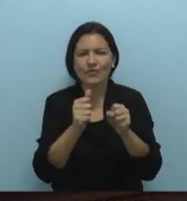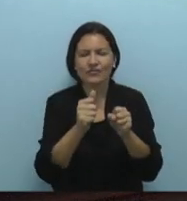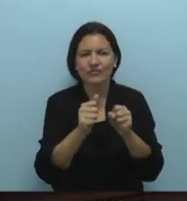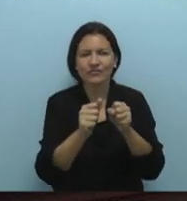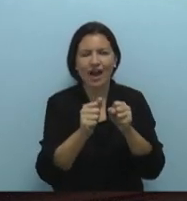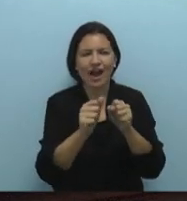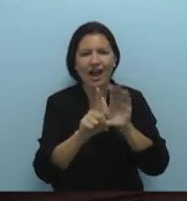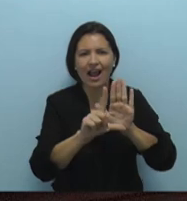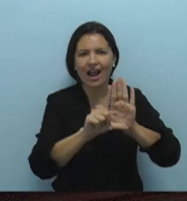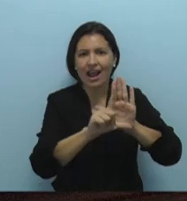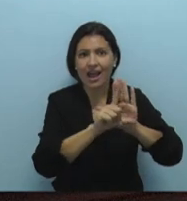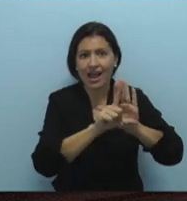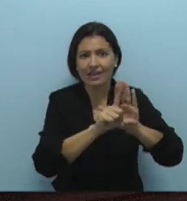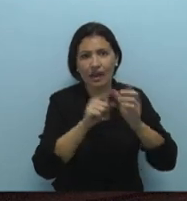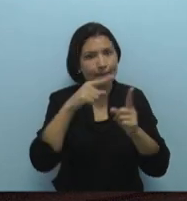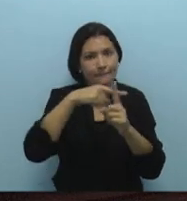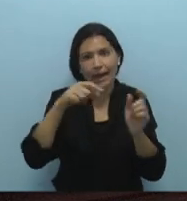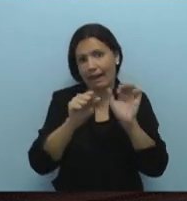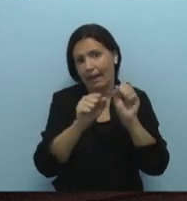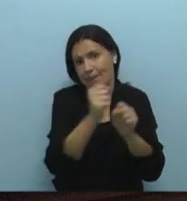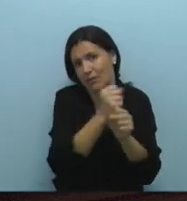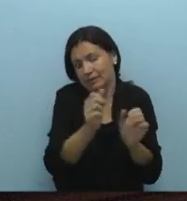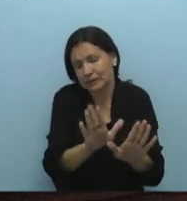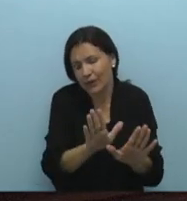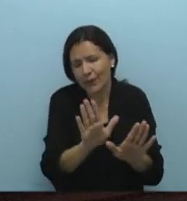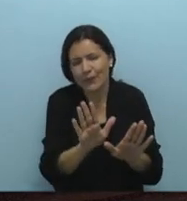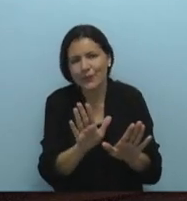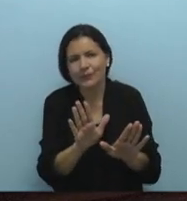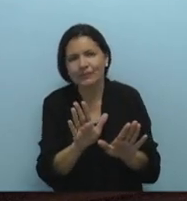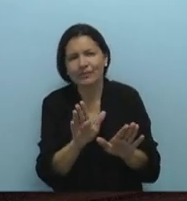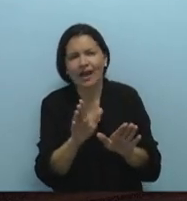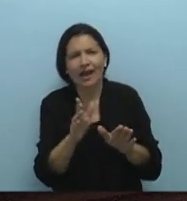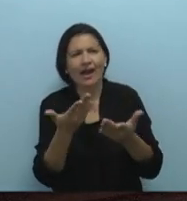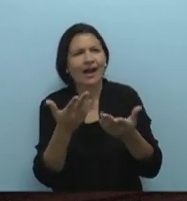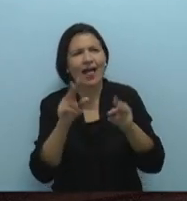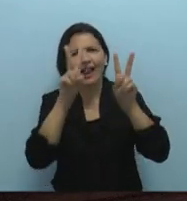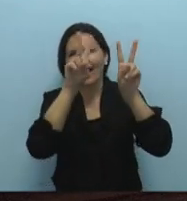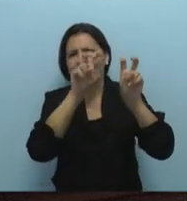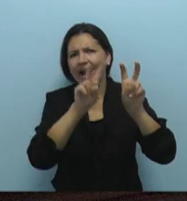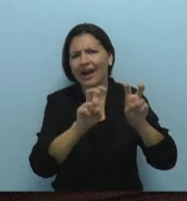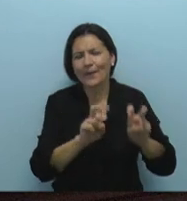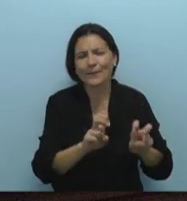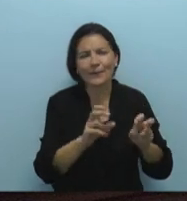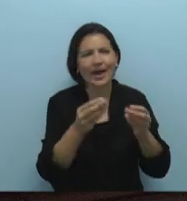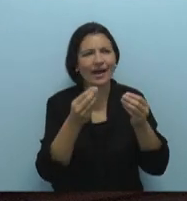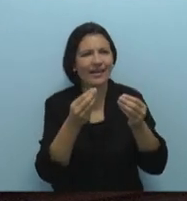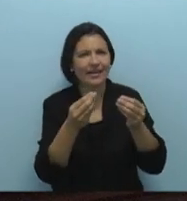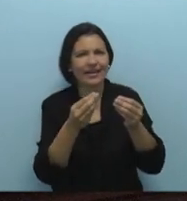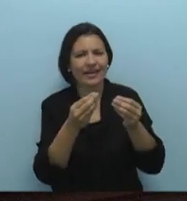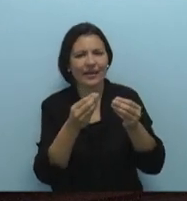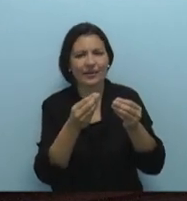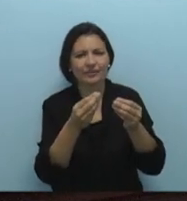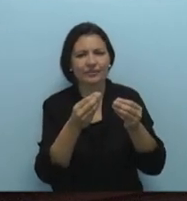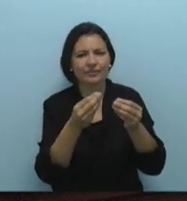media sanción, porque tiene que ver con varias cuestiones. Con la primera es la posibilidad